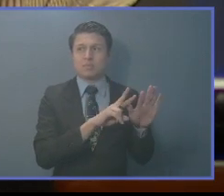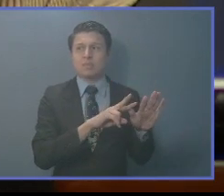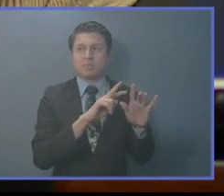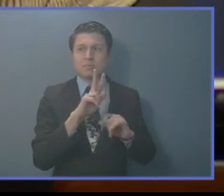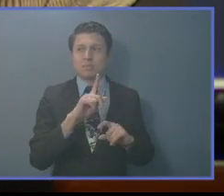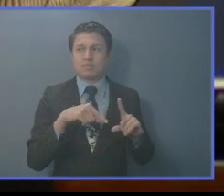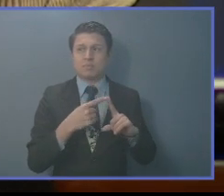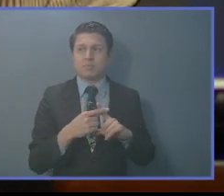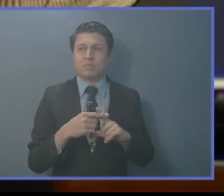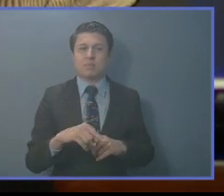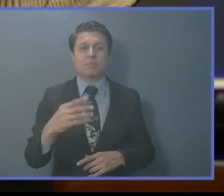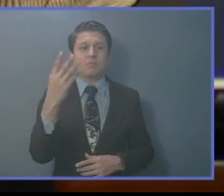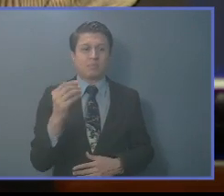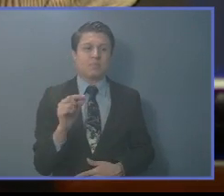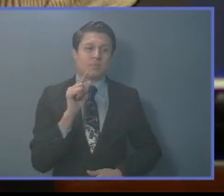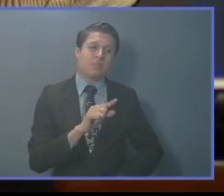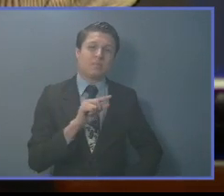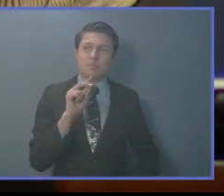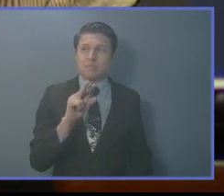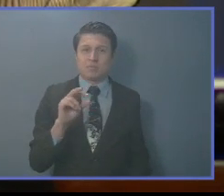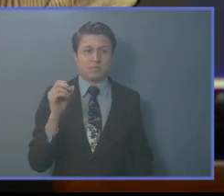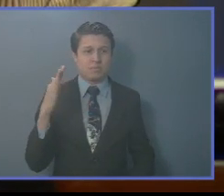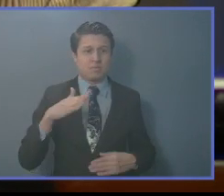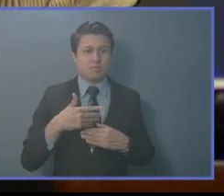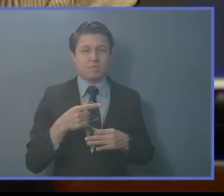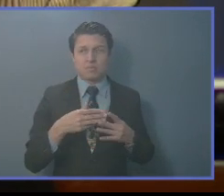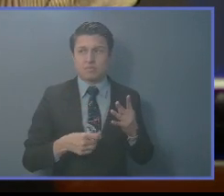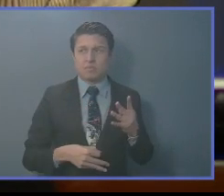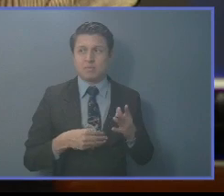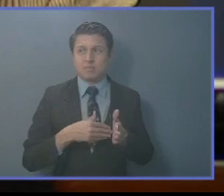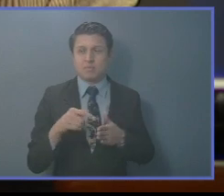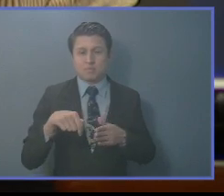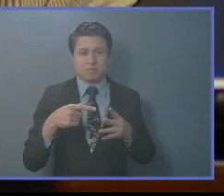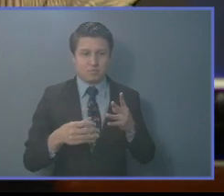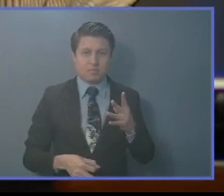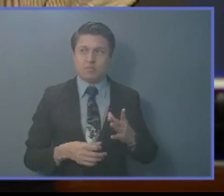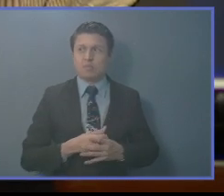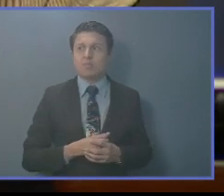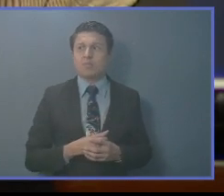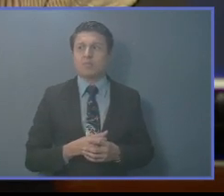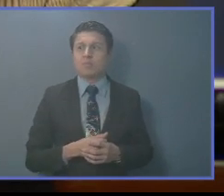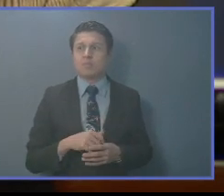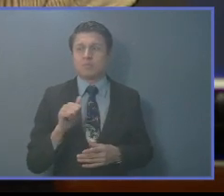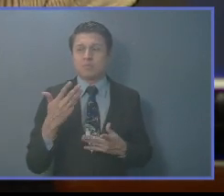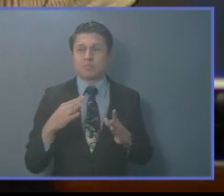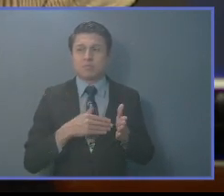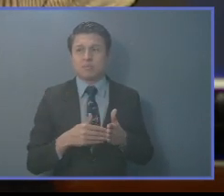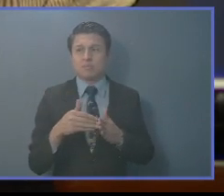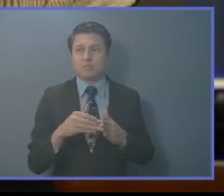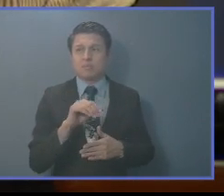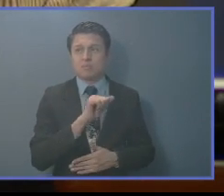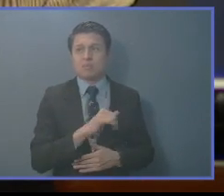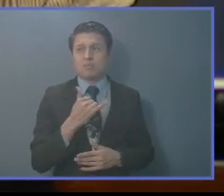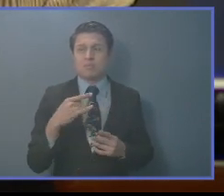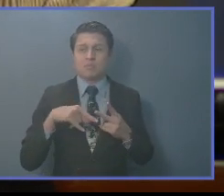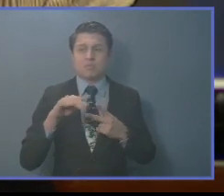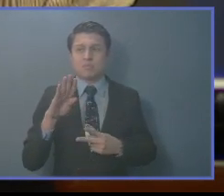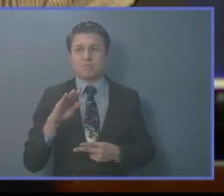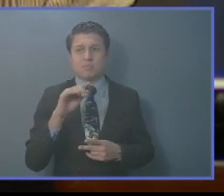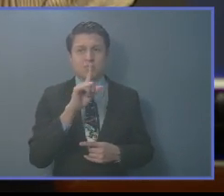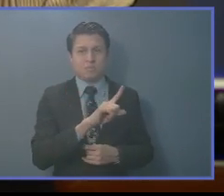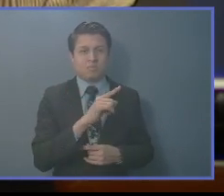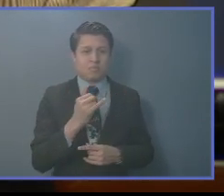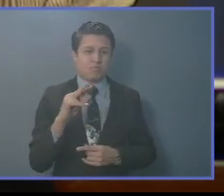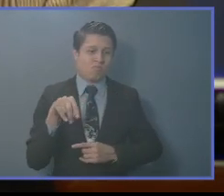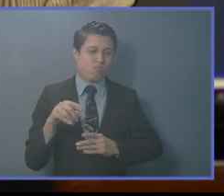hasta el día 120 después de la entrada en vigencia de esta ley. A. Los dispuestos litorales A y B de la fase 1 regulado